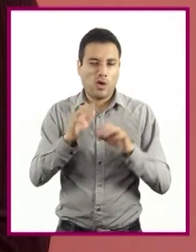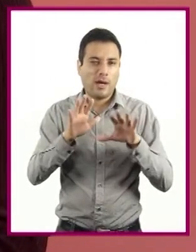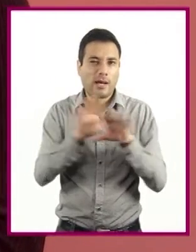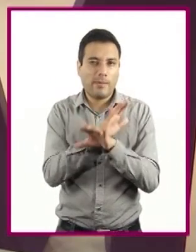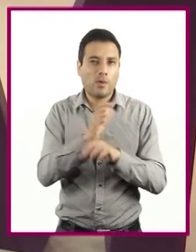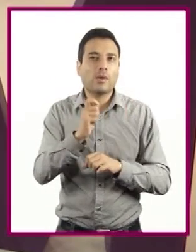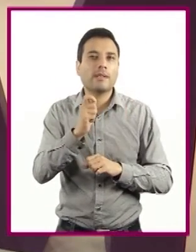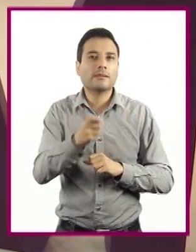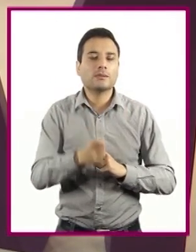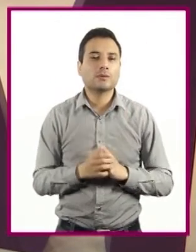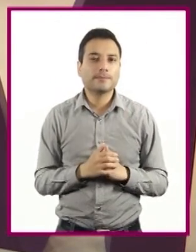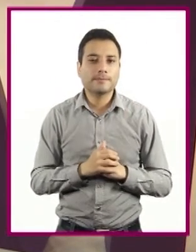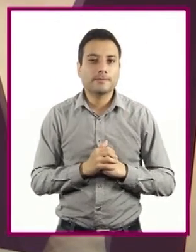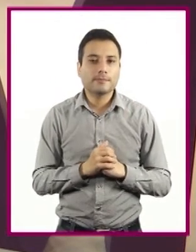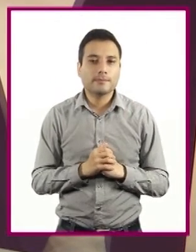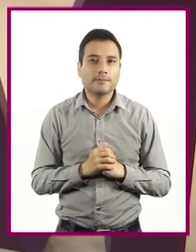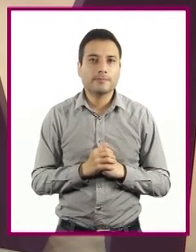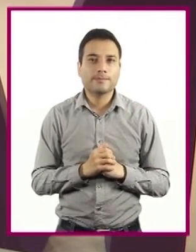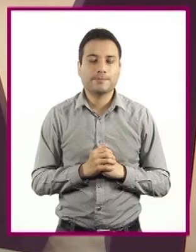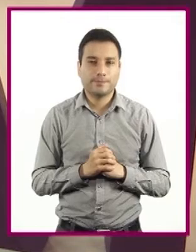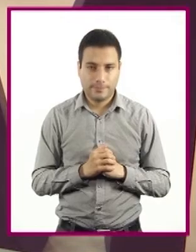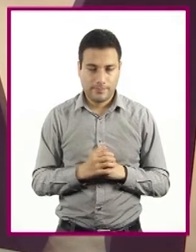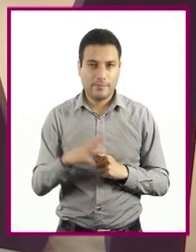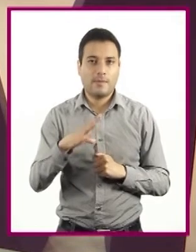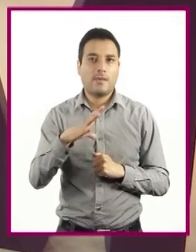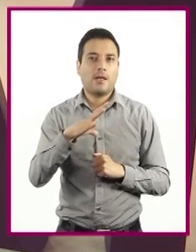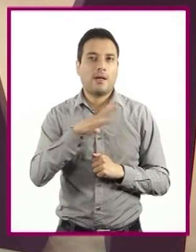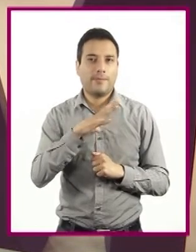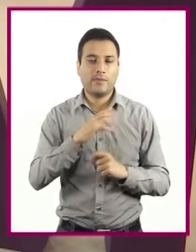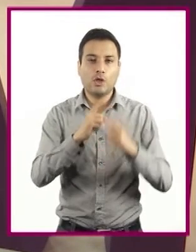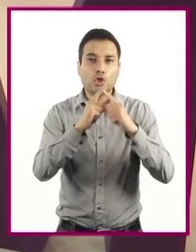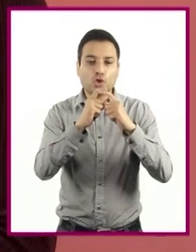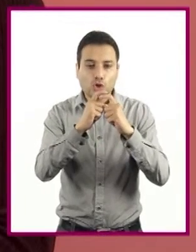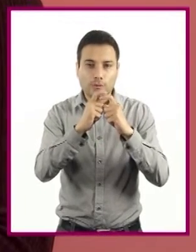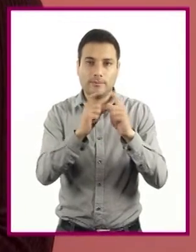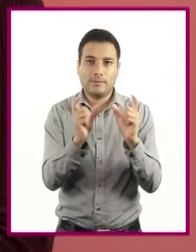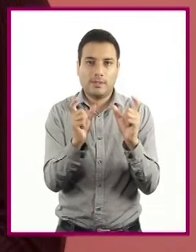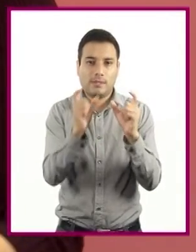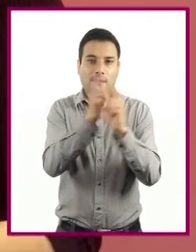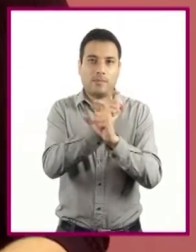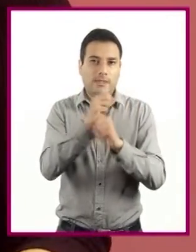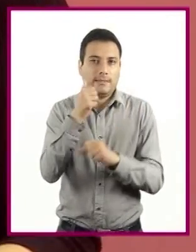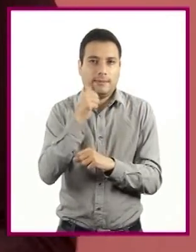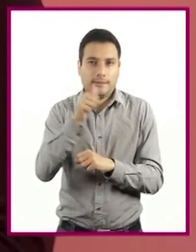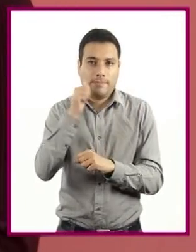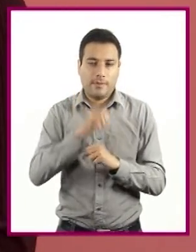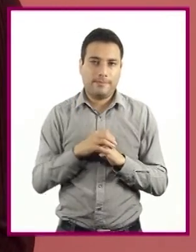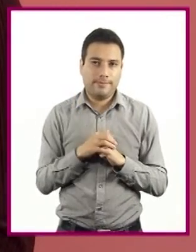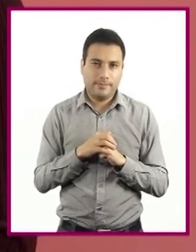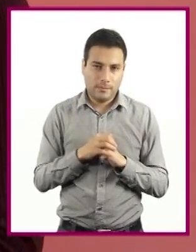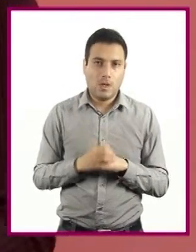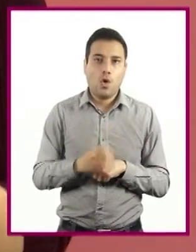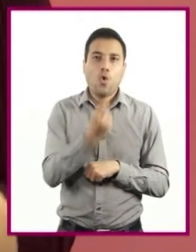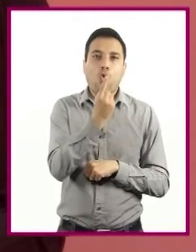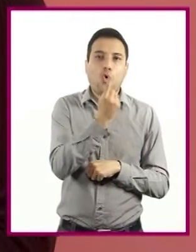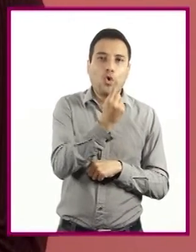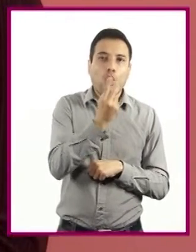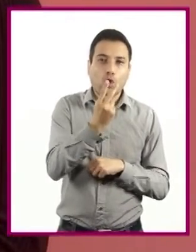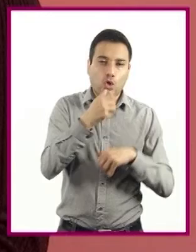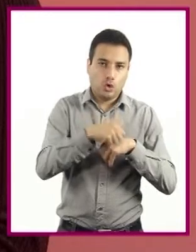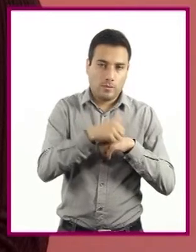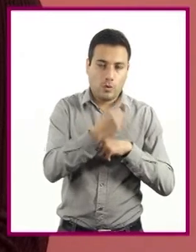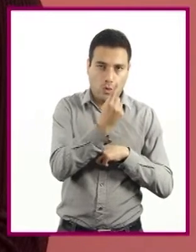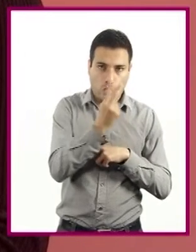en los proverbios clásicos es el intercambio de la posición de caracteres 1 y 2 con los caracteres 3 y 4, cuando